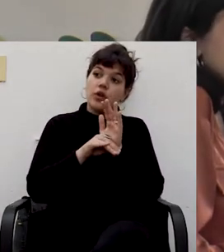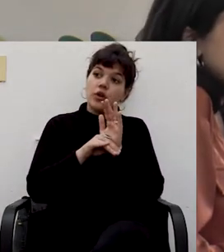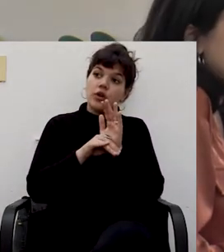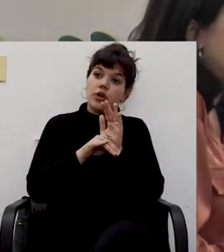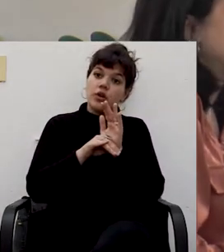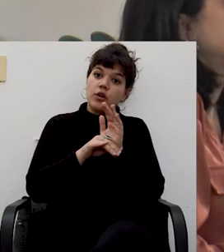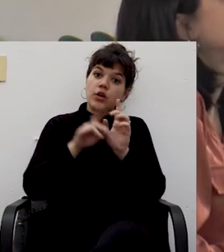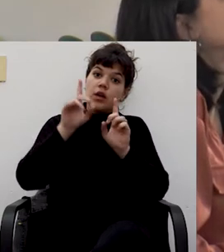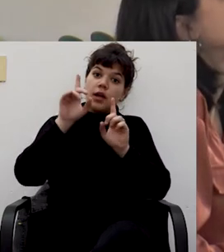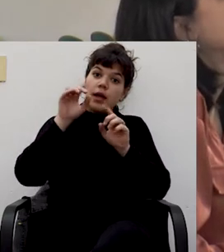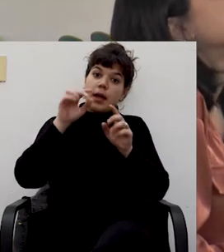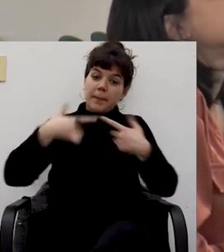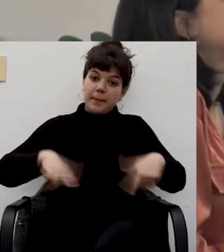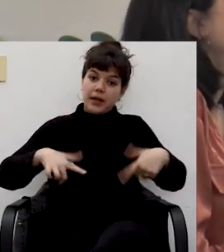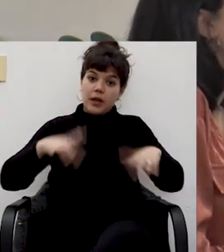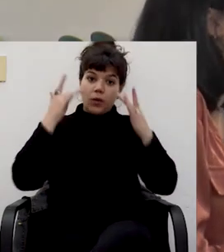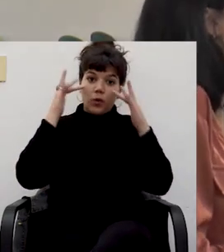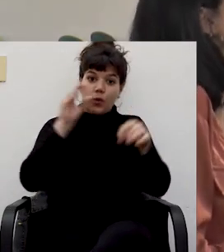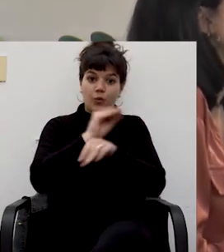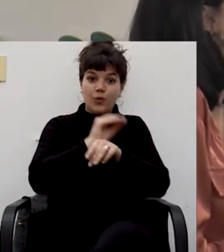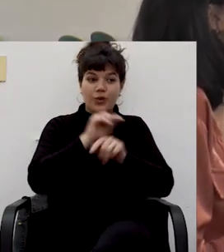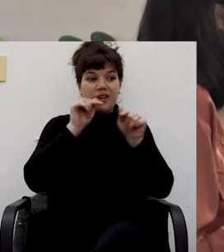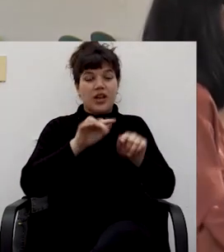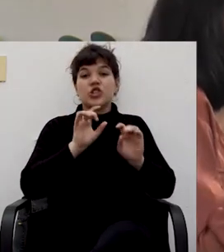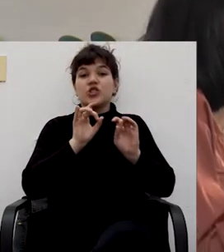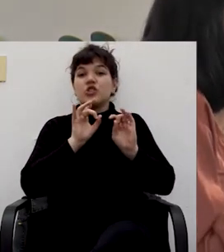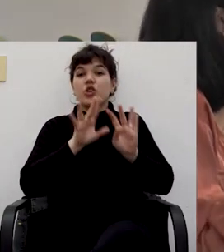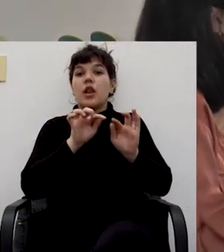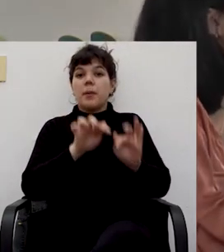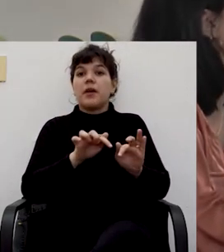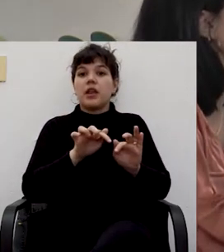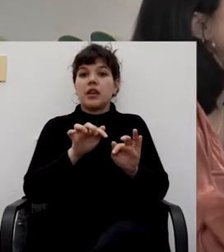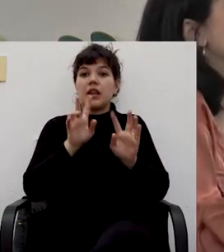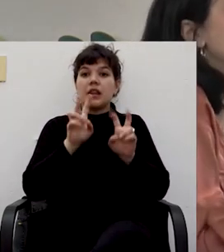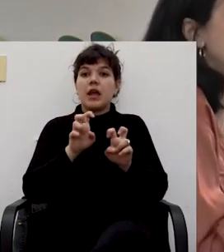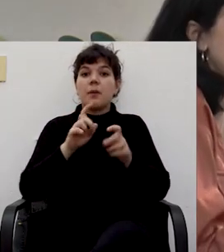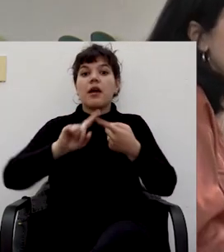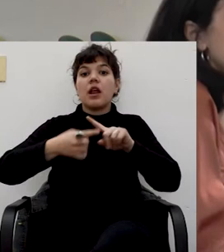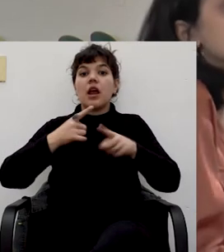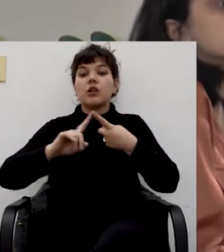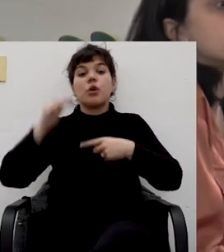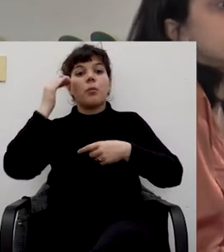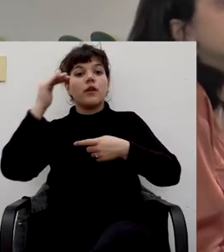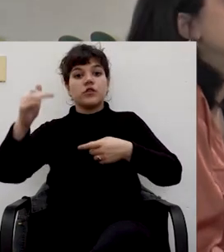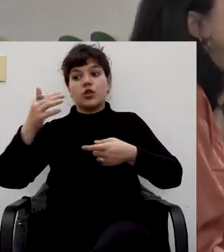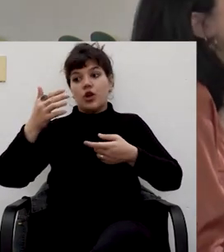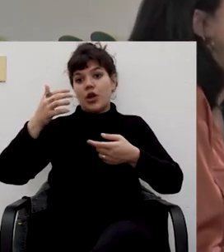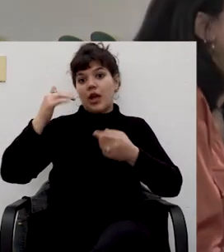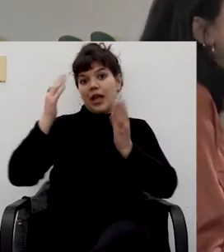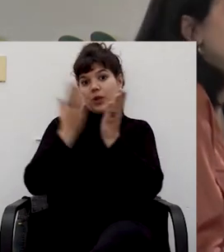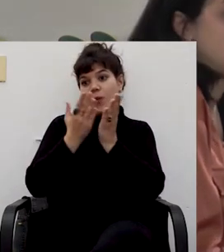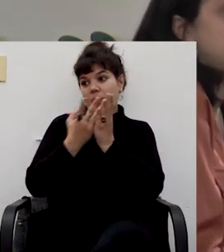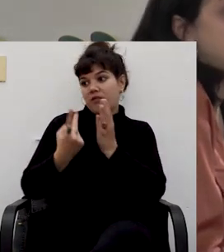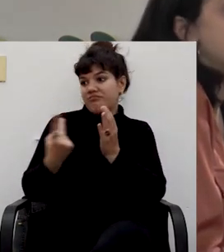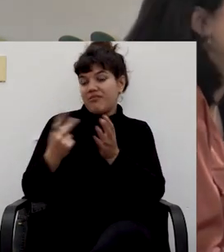en el Ministerio de Educación y Cultura responde solamente a la relación docente-estudiante. Entonces la idea era tener